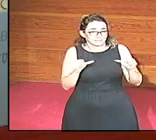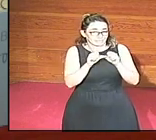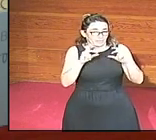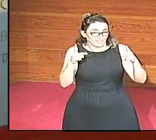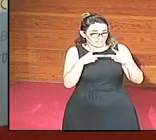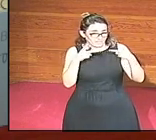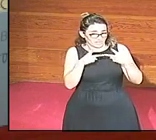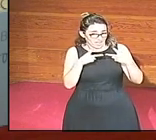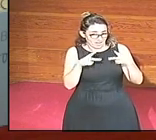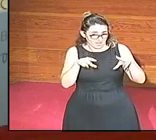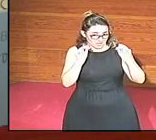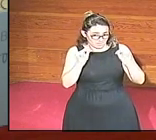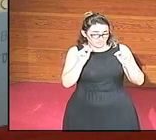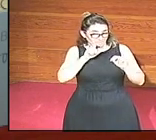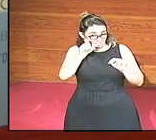Eurocopa.